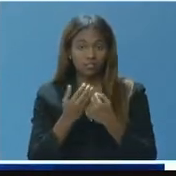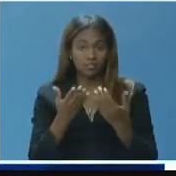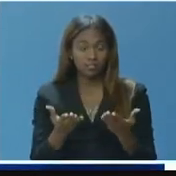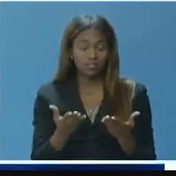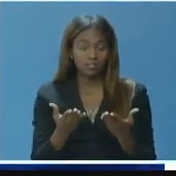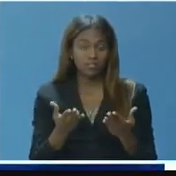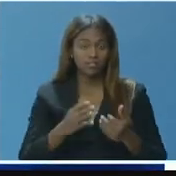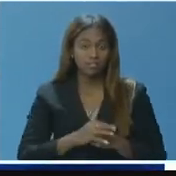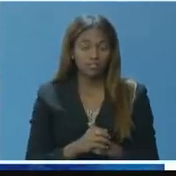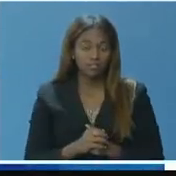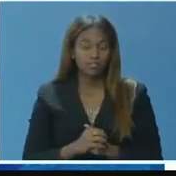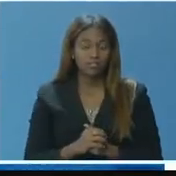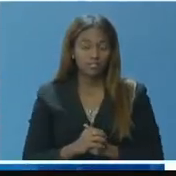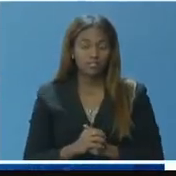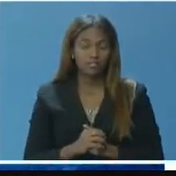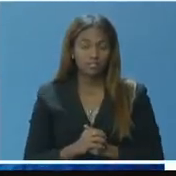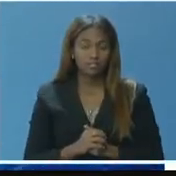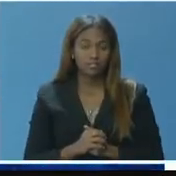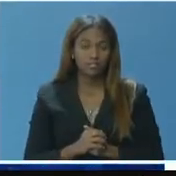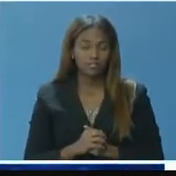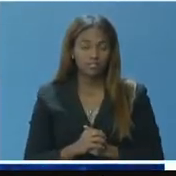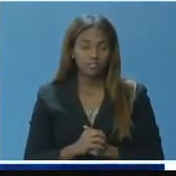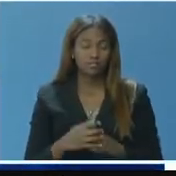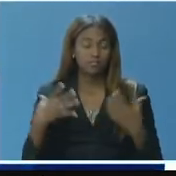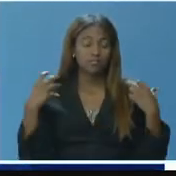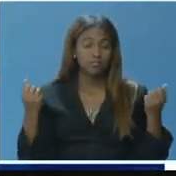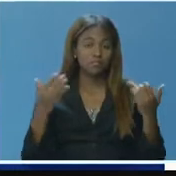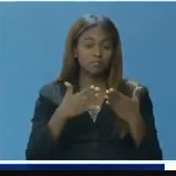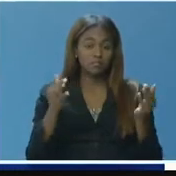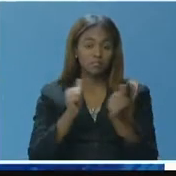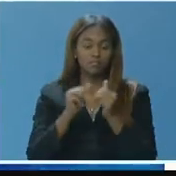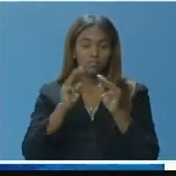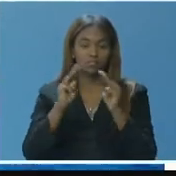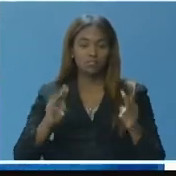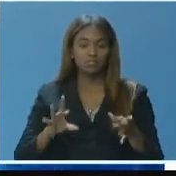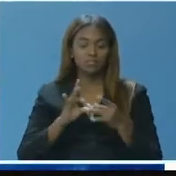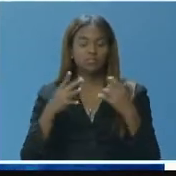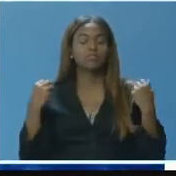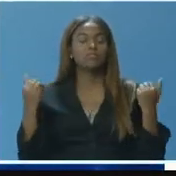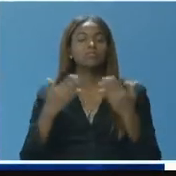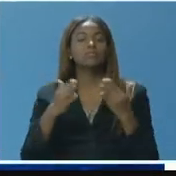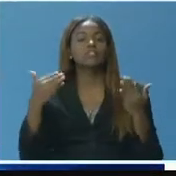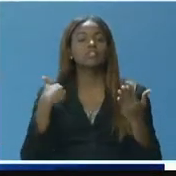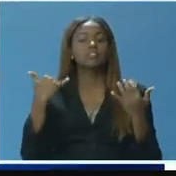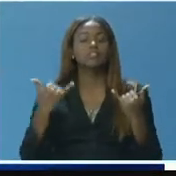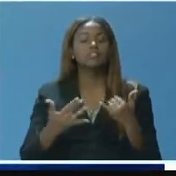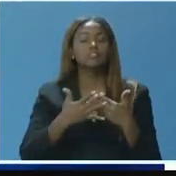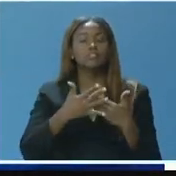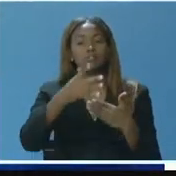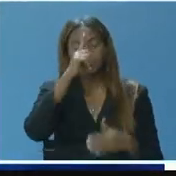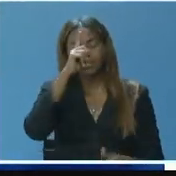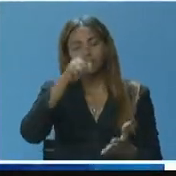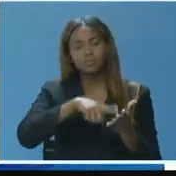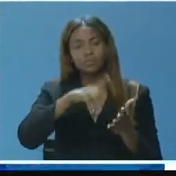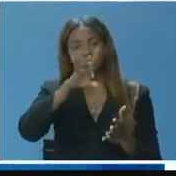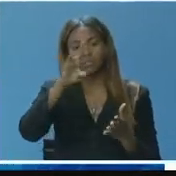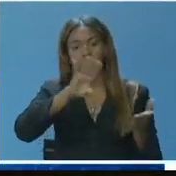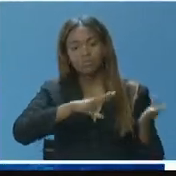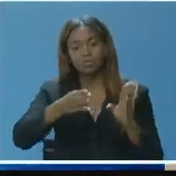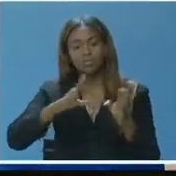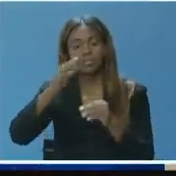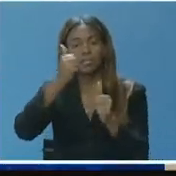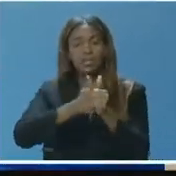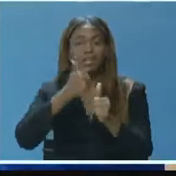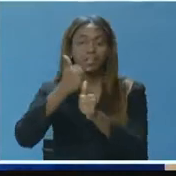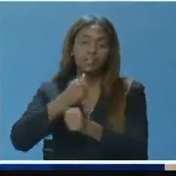recientes publicaciones de Salud Pública, del Ministerio de Salud Pública, rondan en promedio las 2.800 muertes por año.